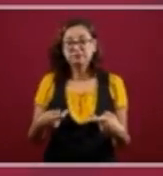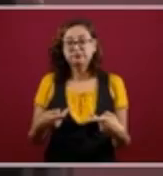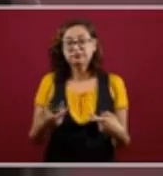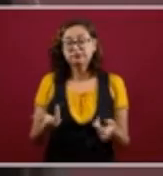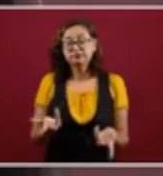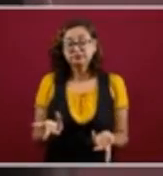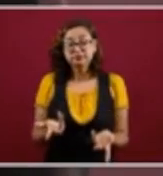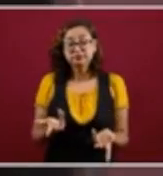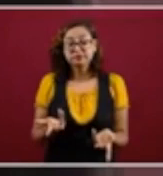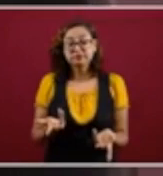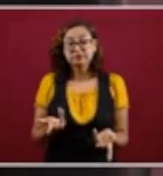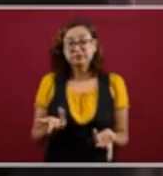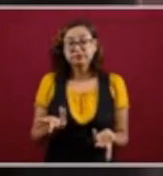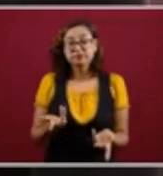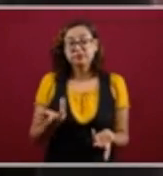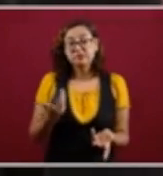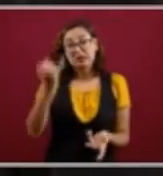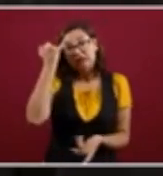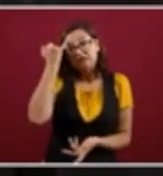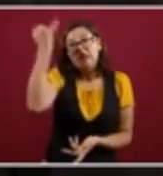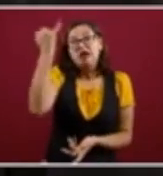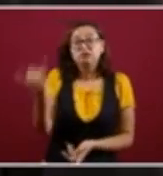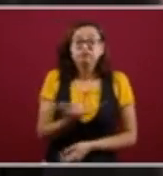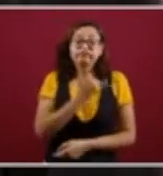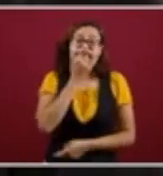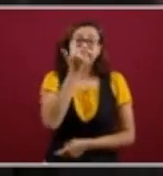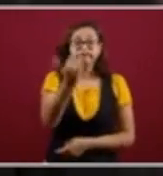por ideología,